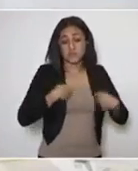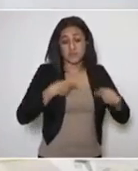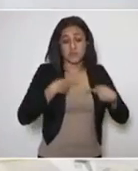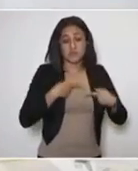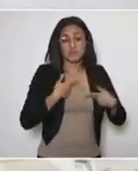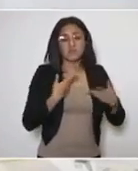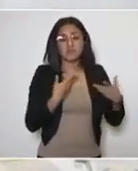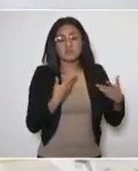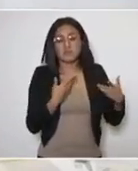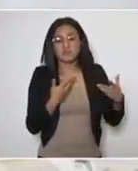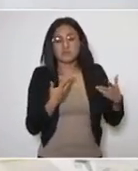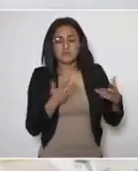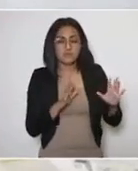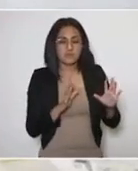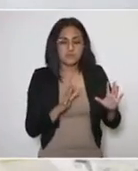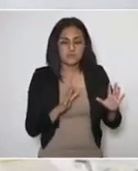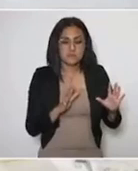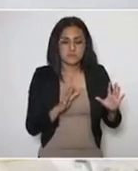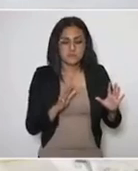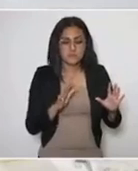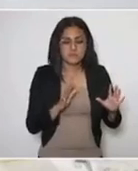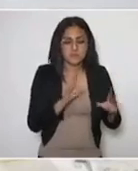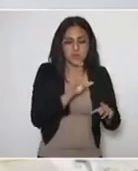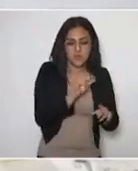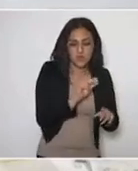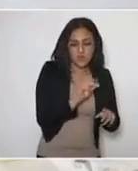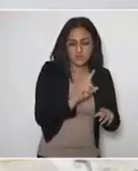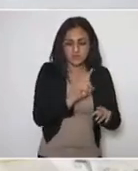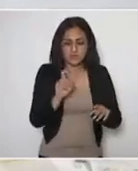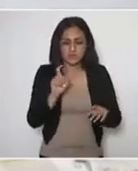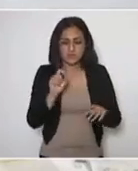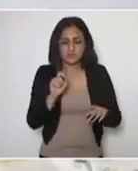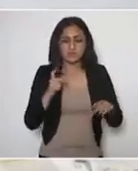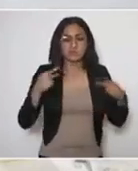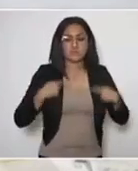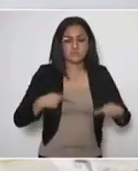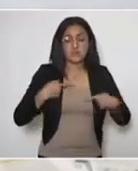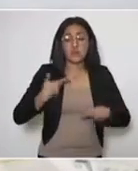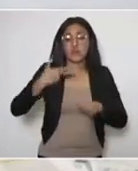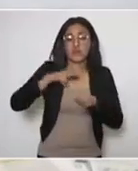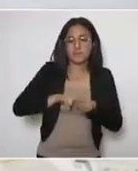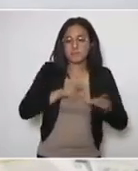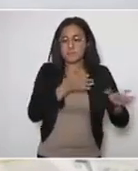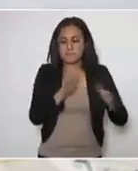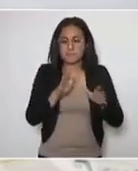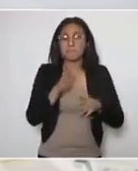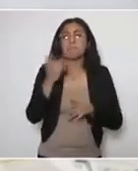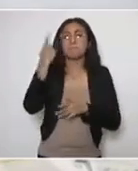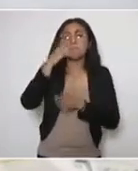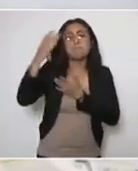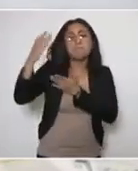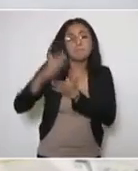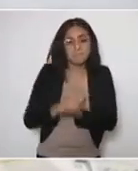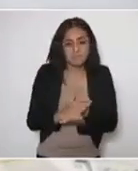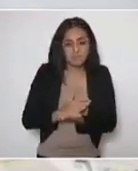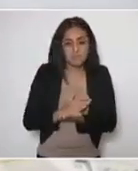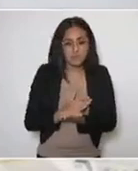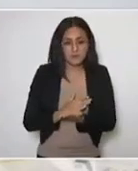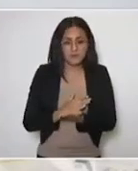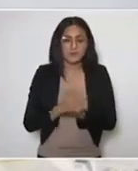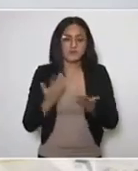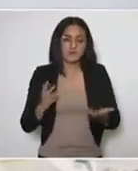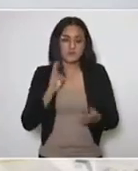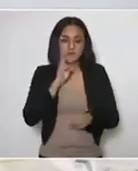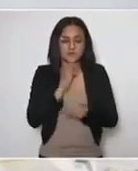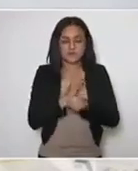tener alrededor de entre 80 y 120 pacientes hospitalizados, que corresponde, si